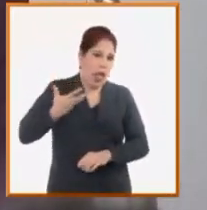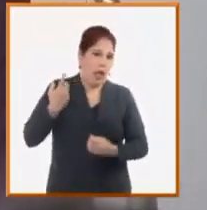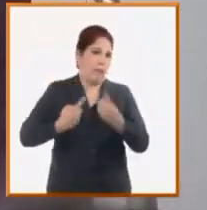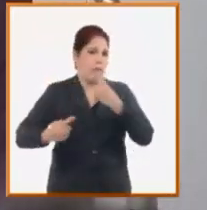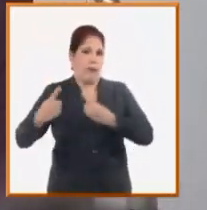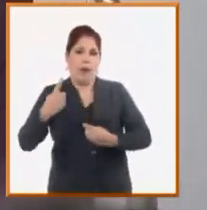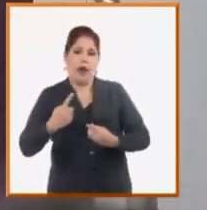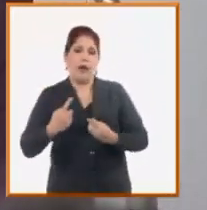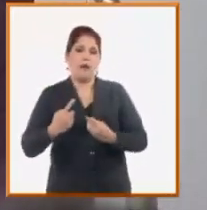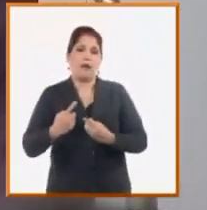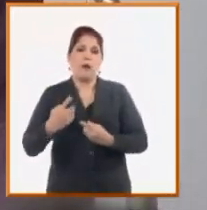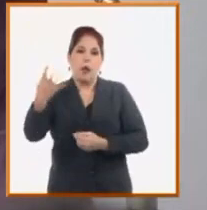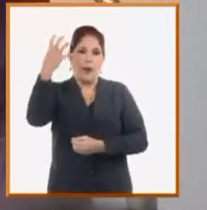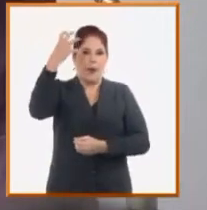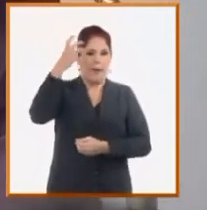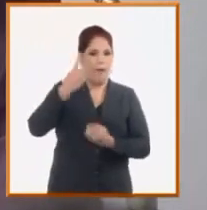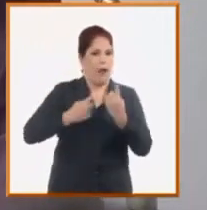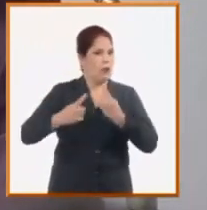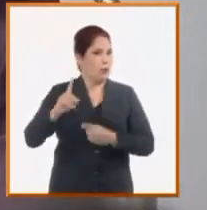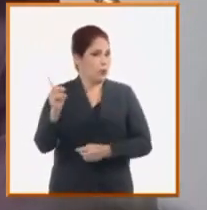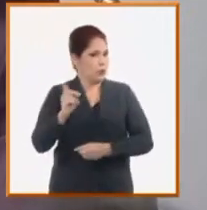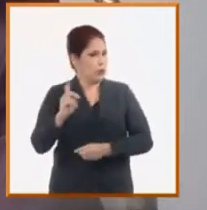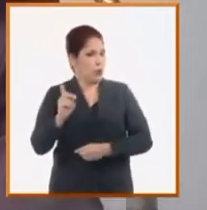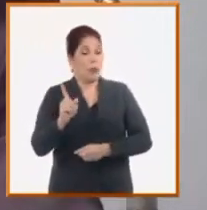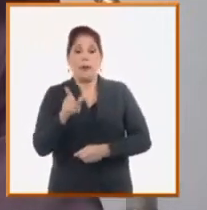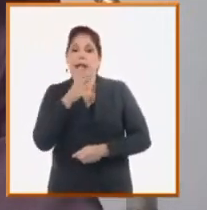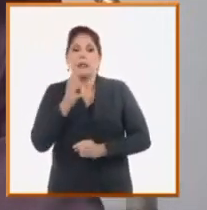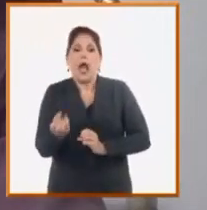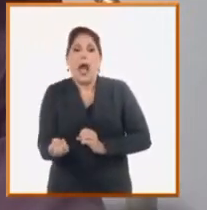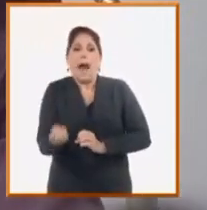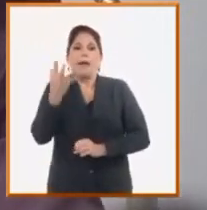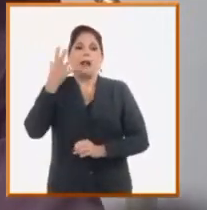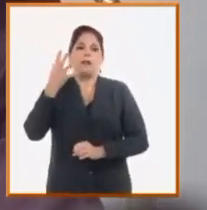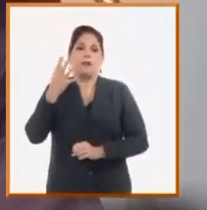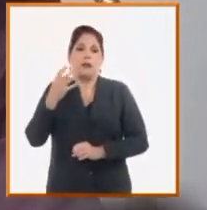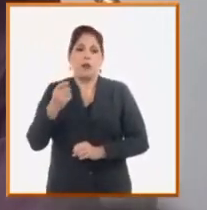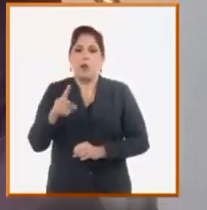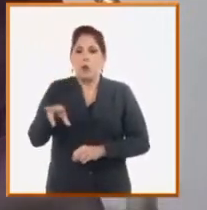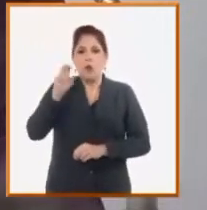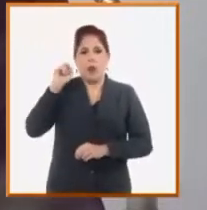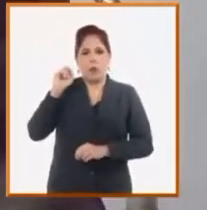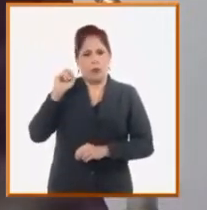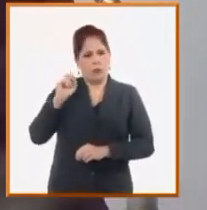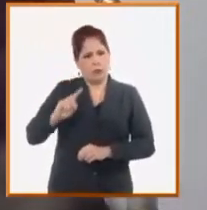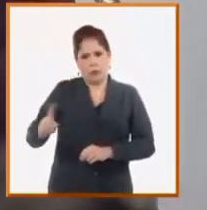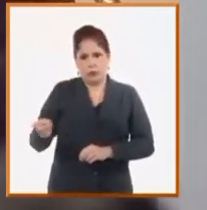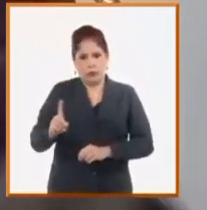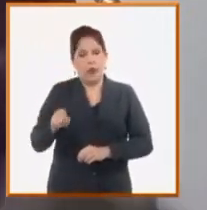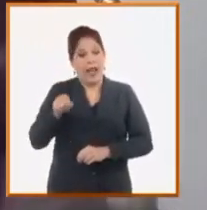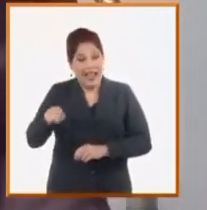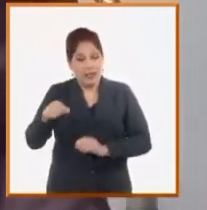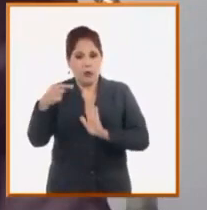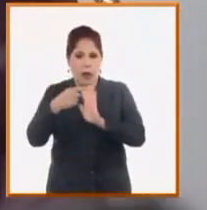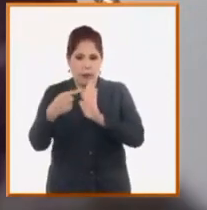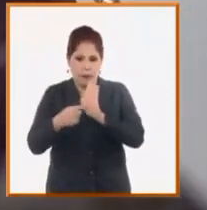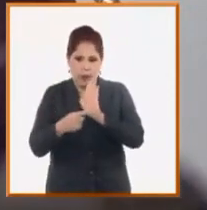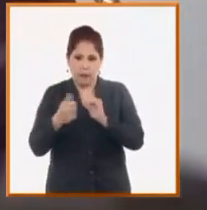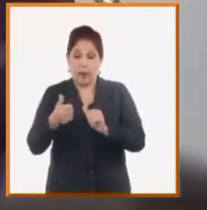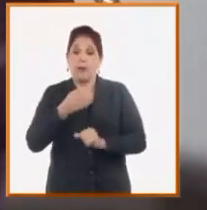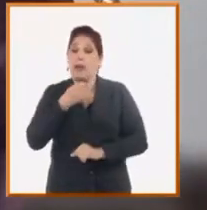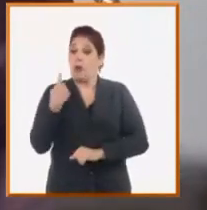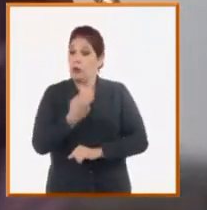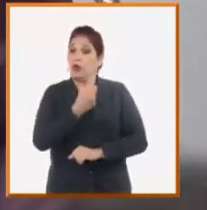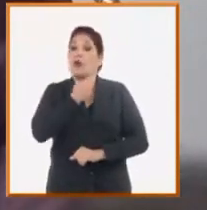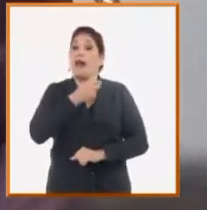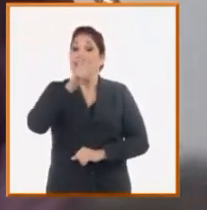sufrir las consecuencias de algo que apareció distorsionado desde un inicio. También para evaluar desde lo que nos